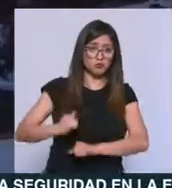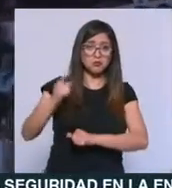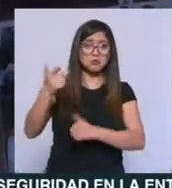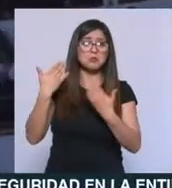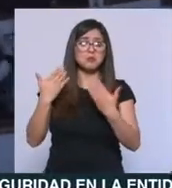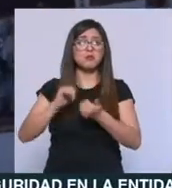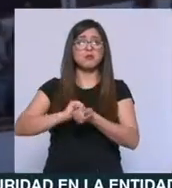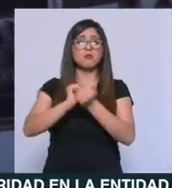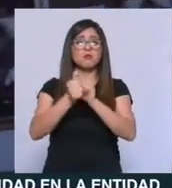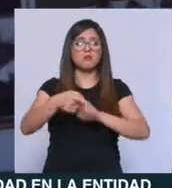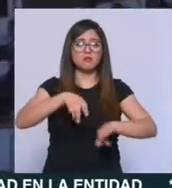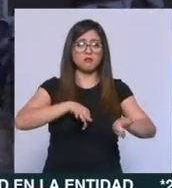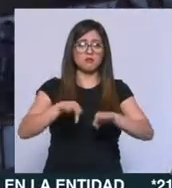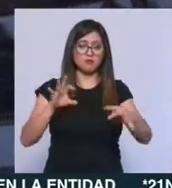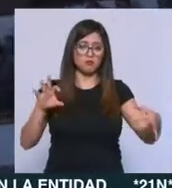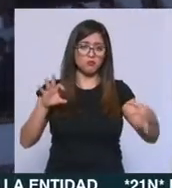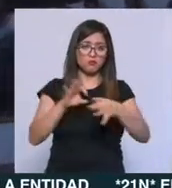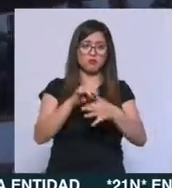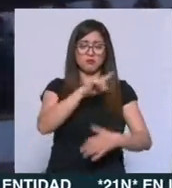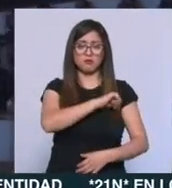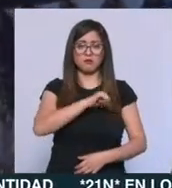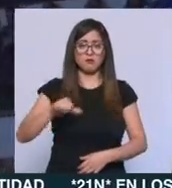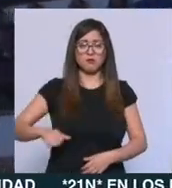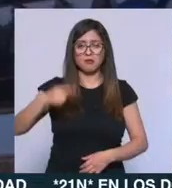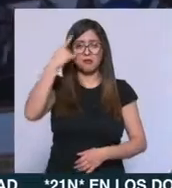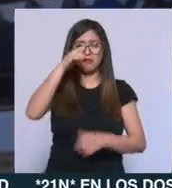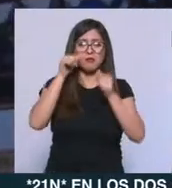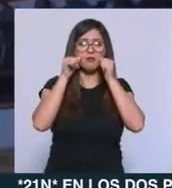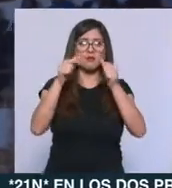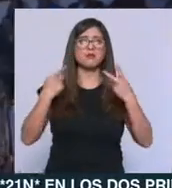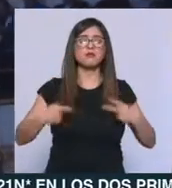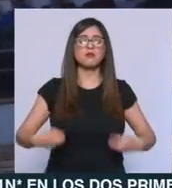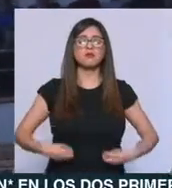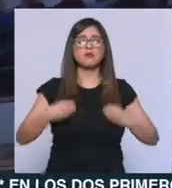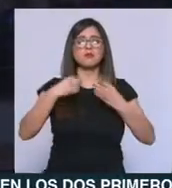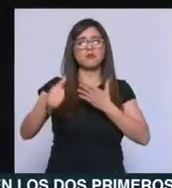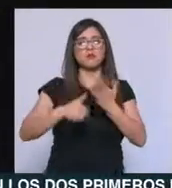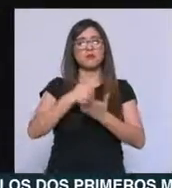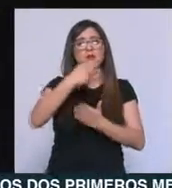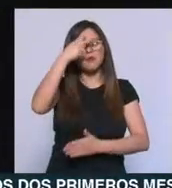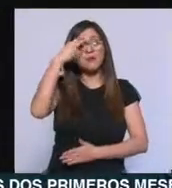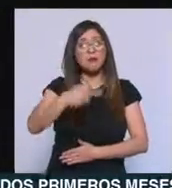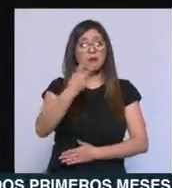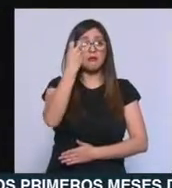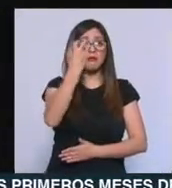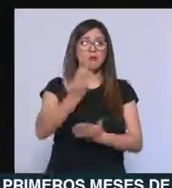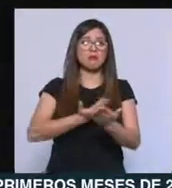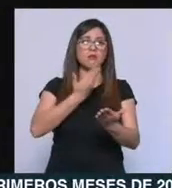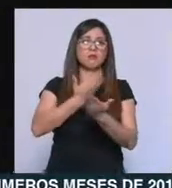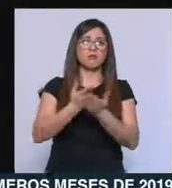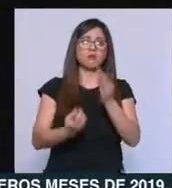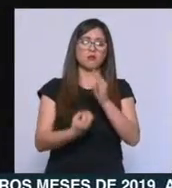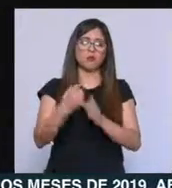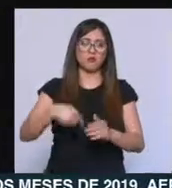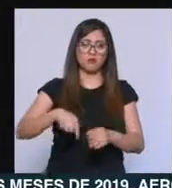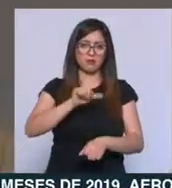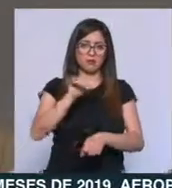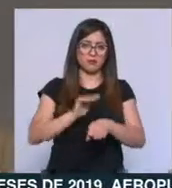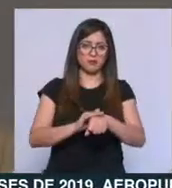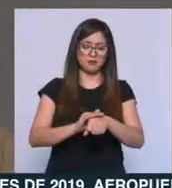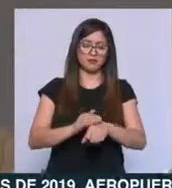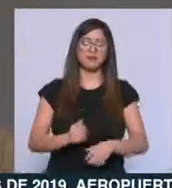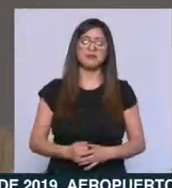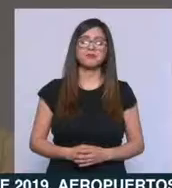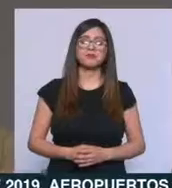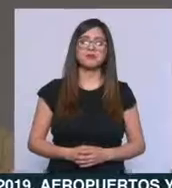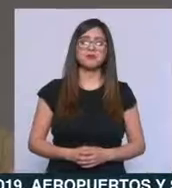con las alcaldías para beneficio de los ciudadanos han sido parte de las primeras acciones implementadas por la actual administración. Y eso